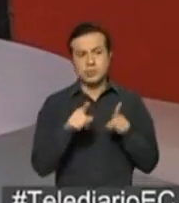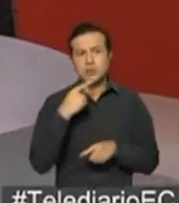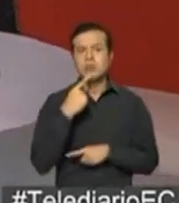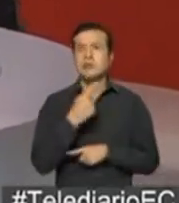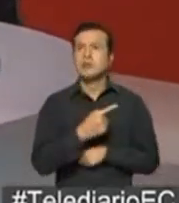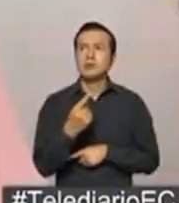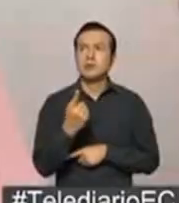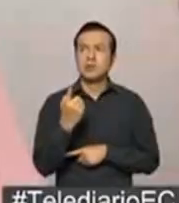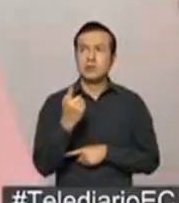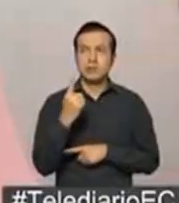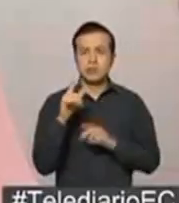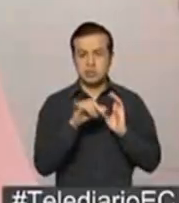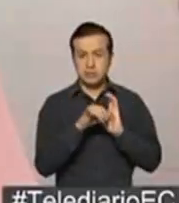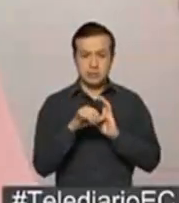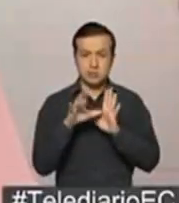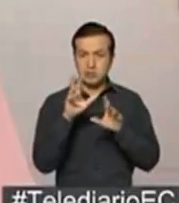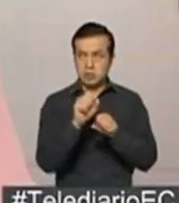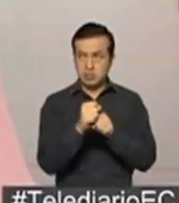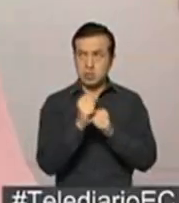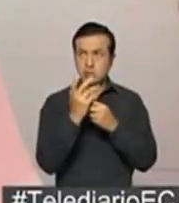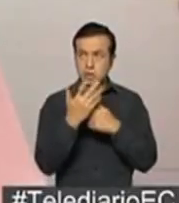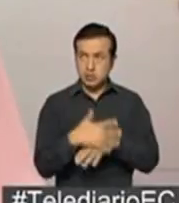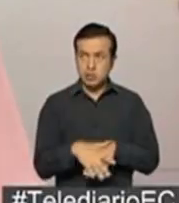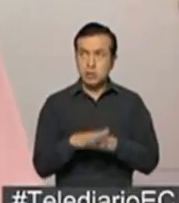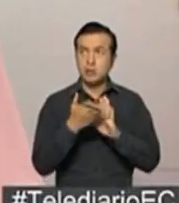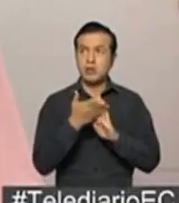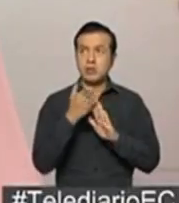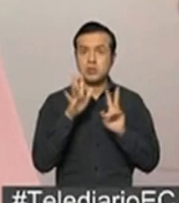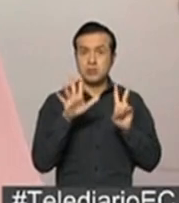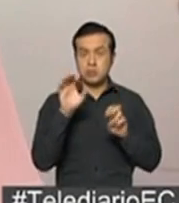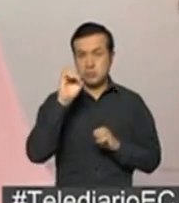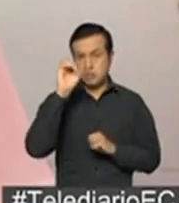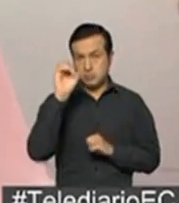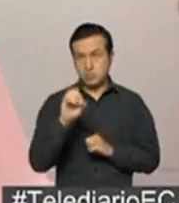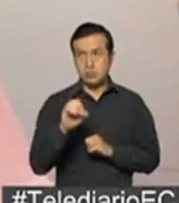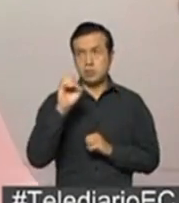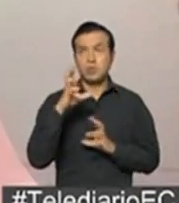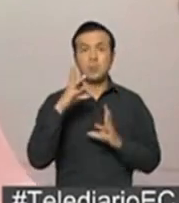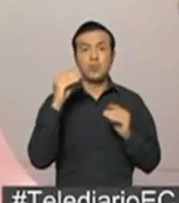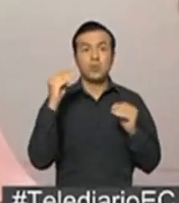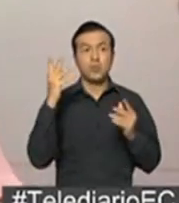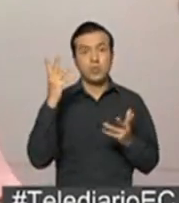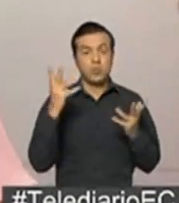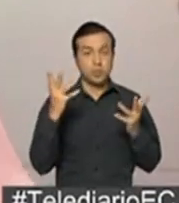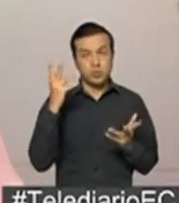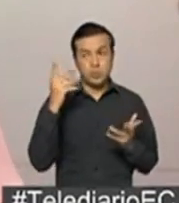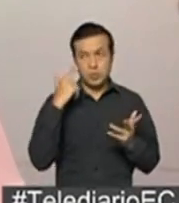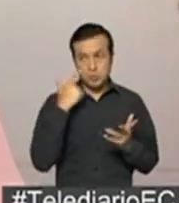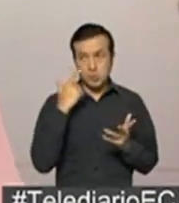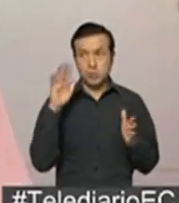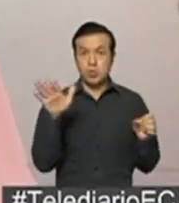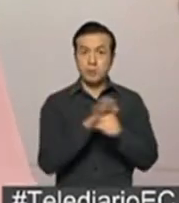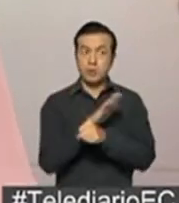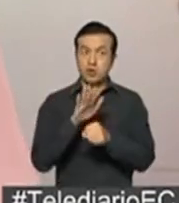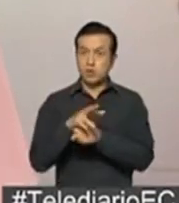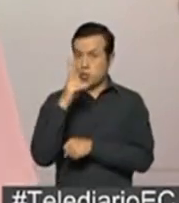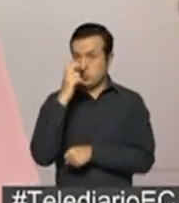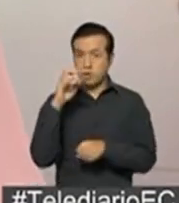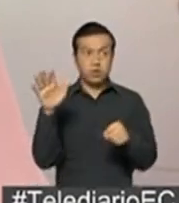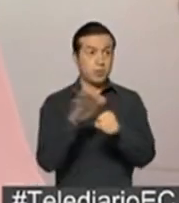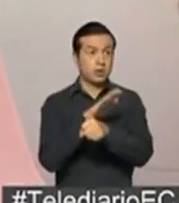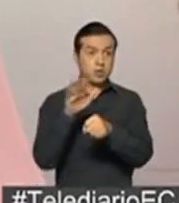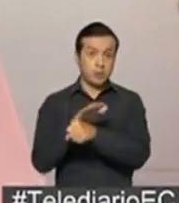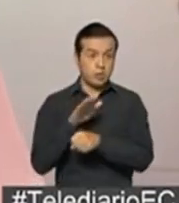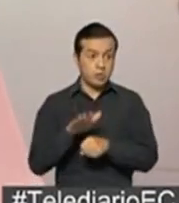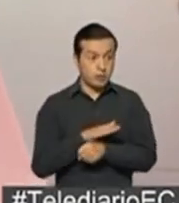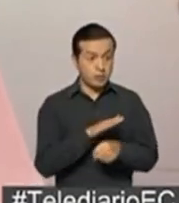de que Santa Elena tiene reservas ya por encima del 70%, lo que podría indicar que podrían llenarse todas las plazas hoteleras